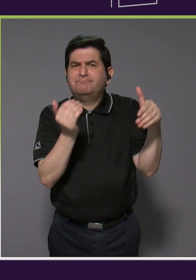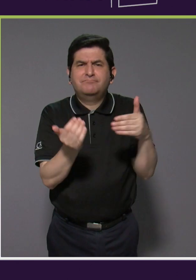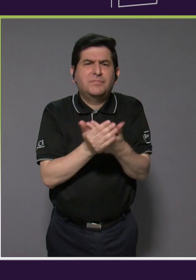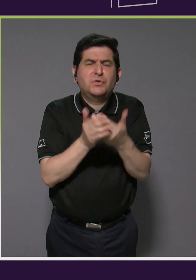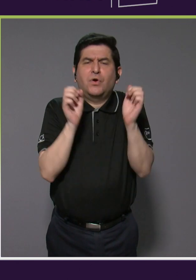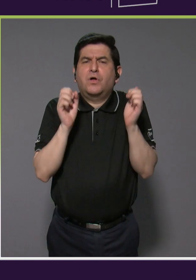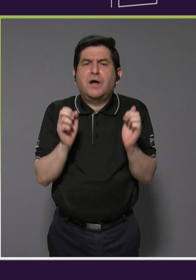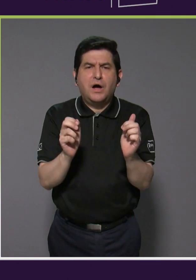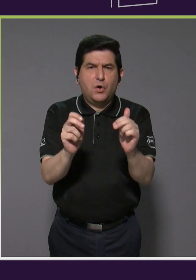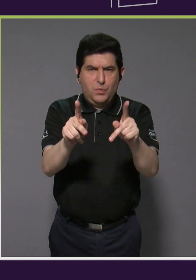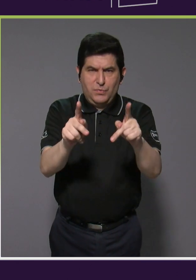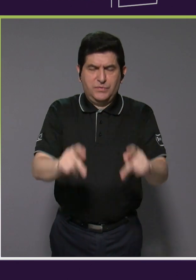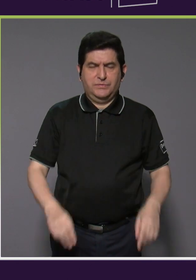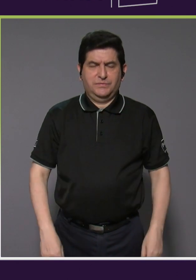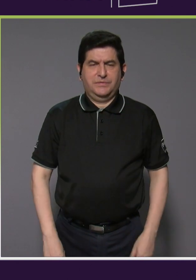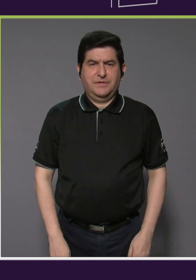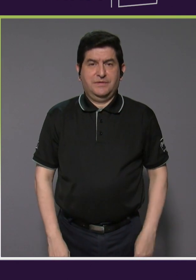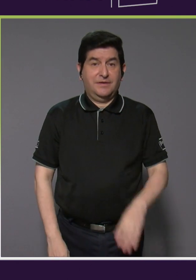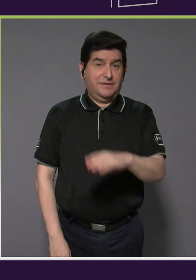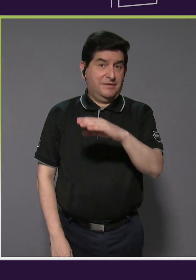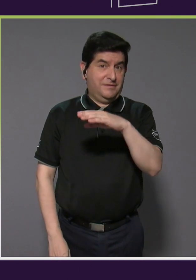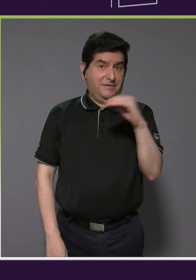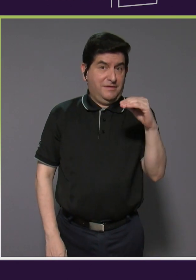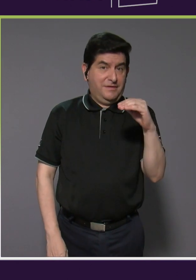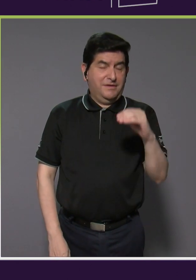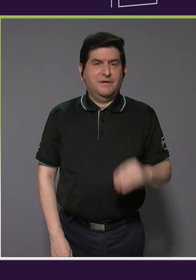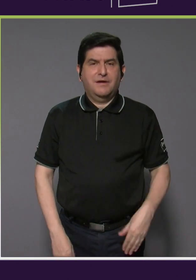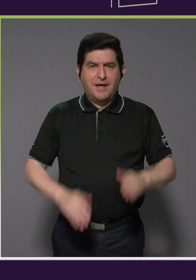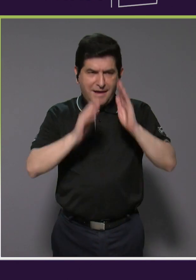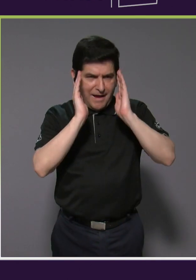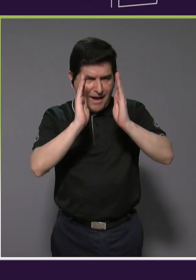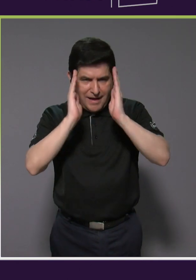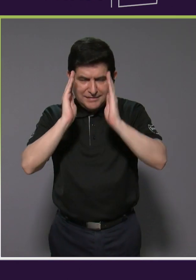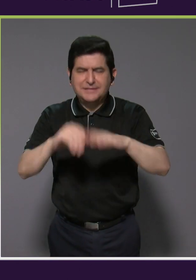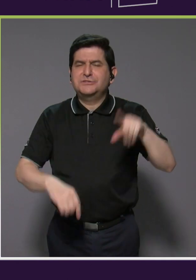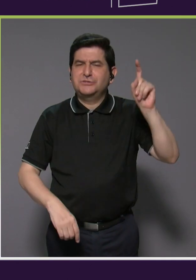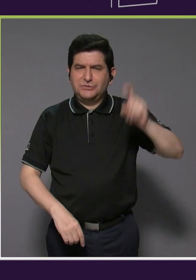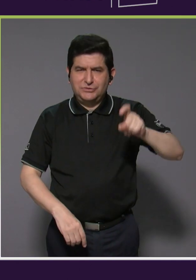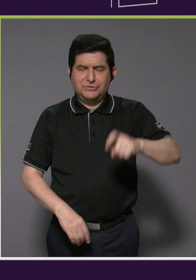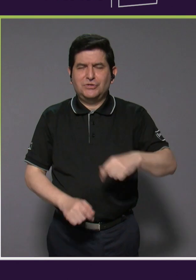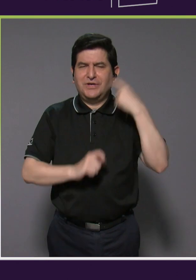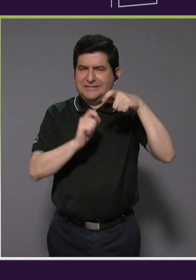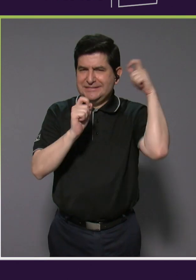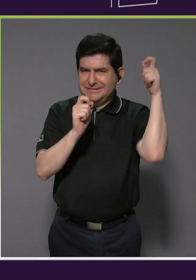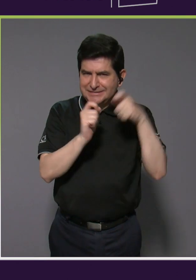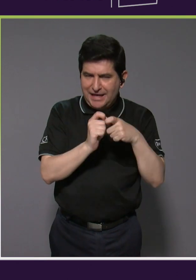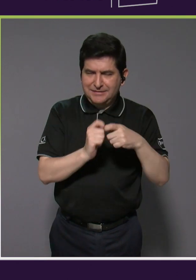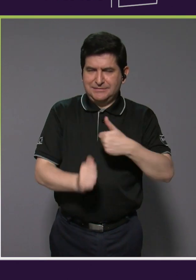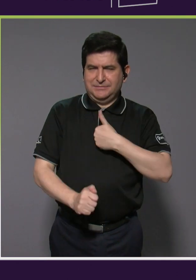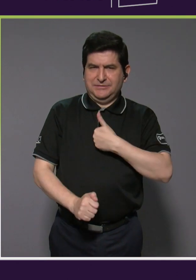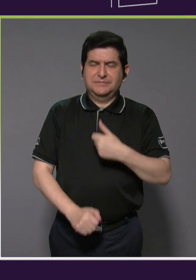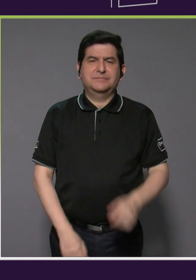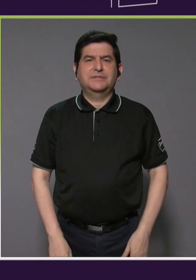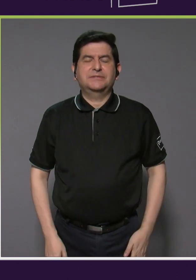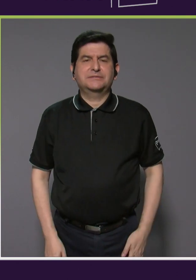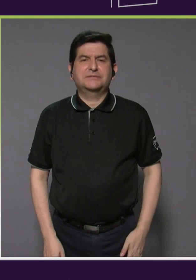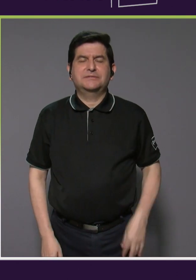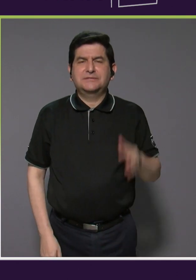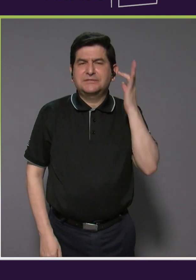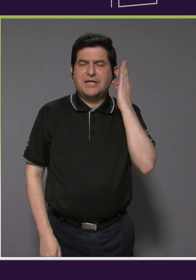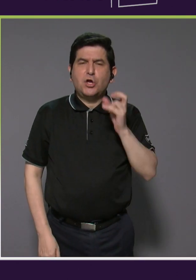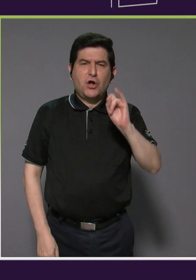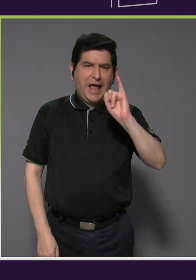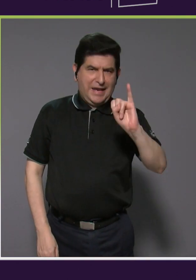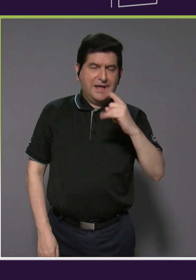las oportunidades y para poder atender sus necesidades específicas. Y también, bueno, doña Iliana, que